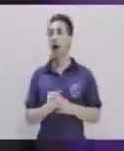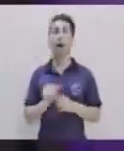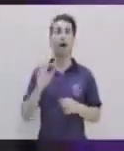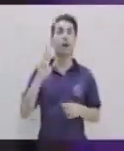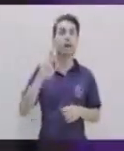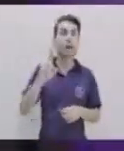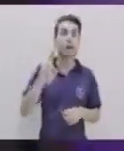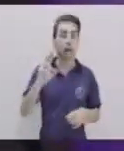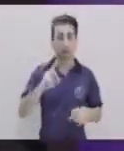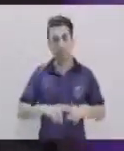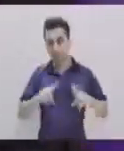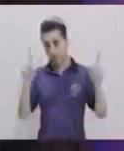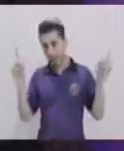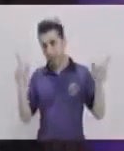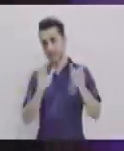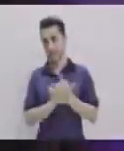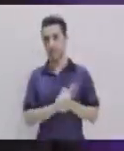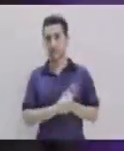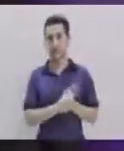R,